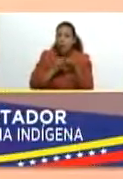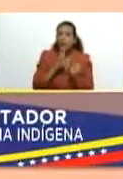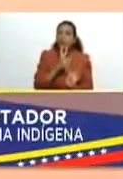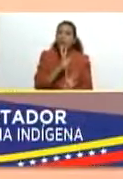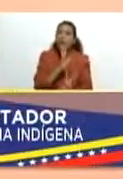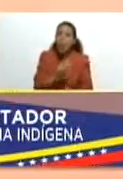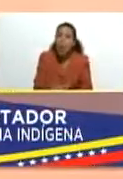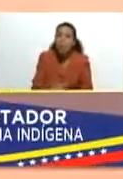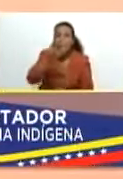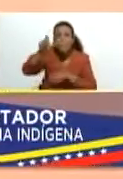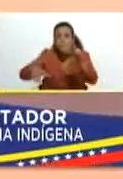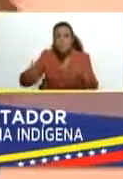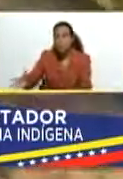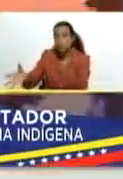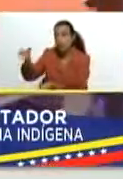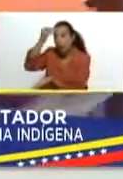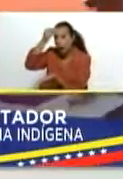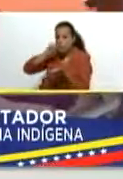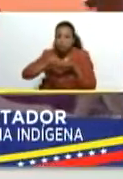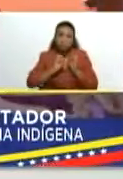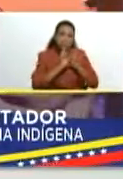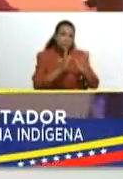Poemas.